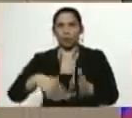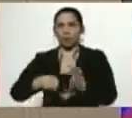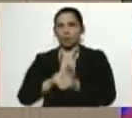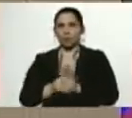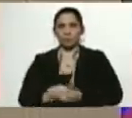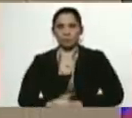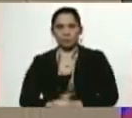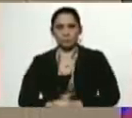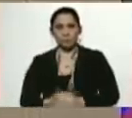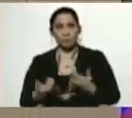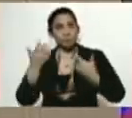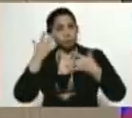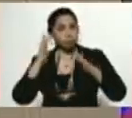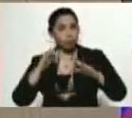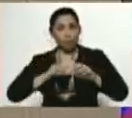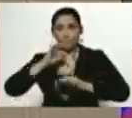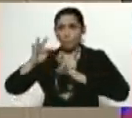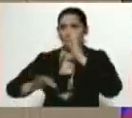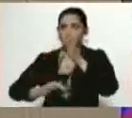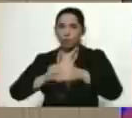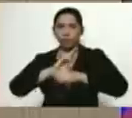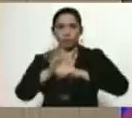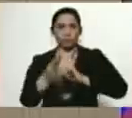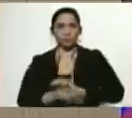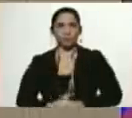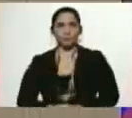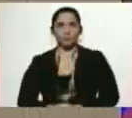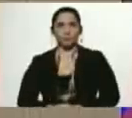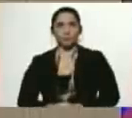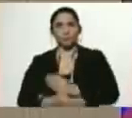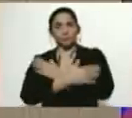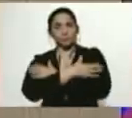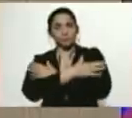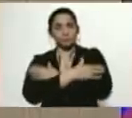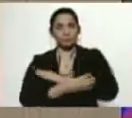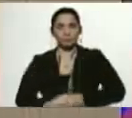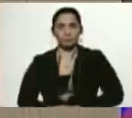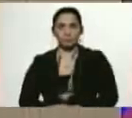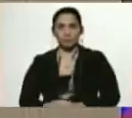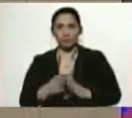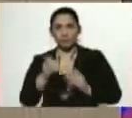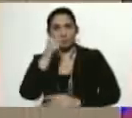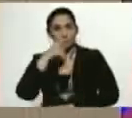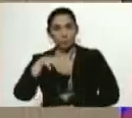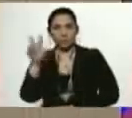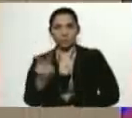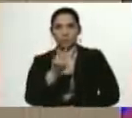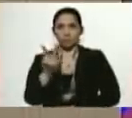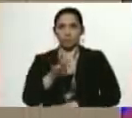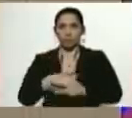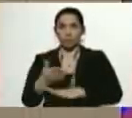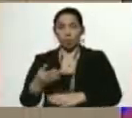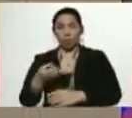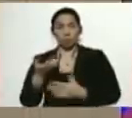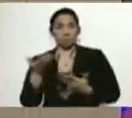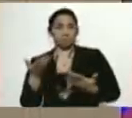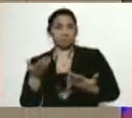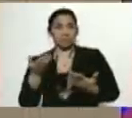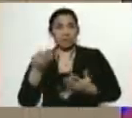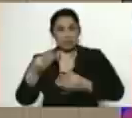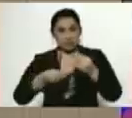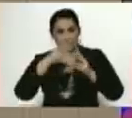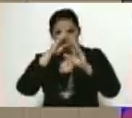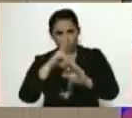la posibilidad de transmisión por el virus COVID-19. Así que felicitaciones a todo el pueblo de Venezuela, porque así como se